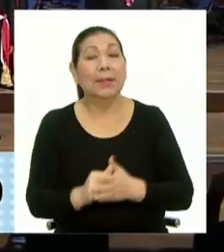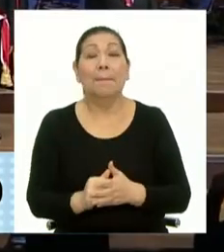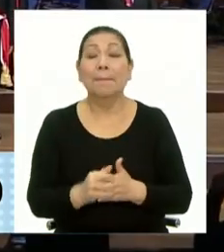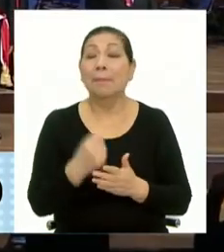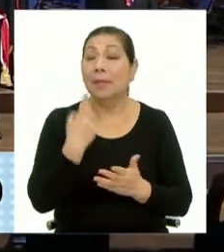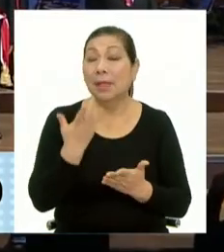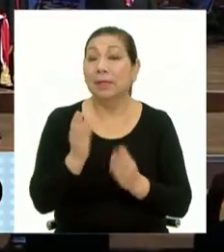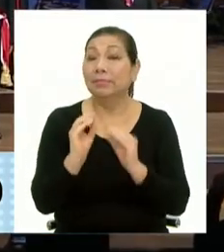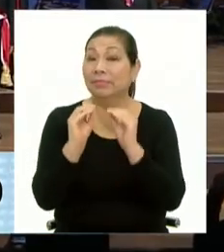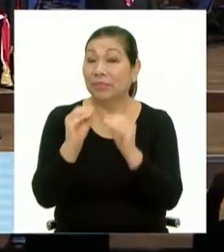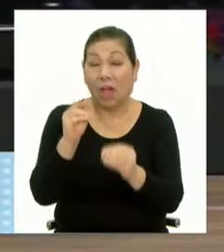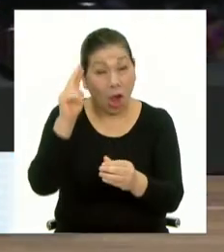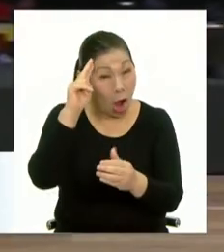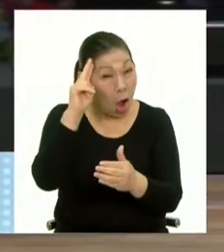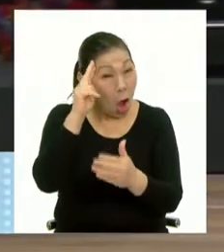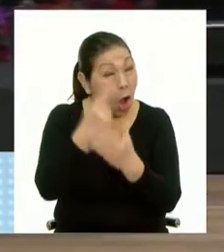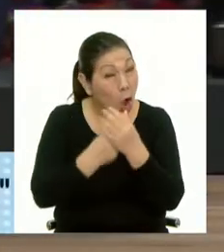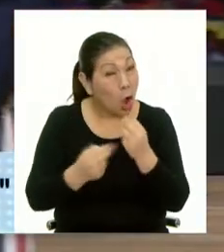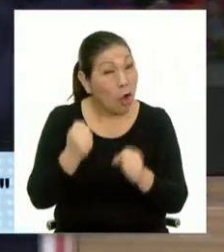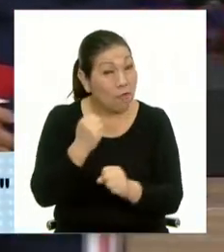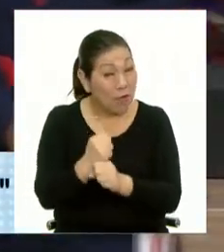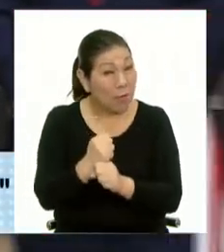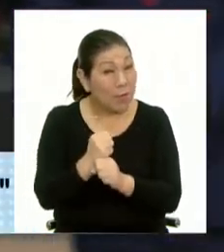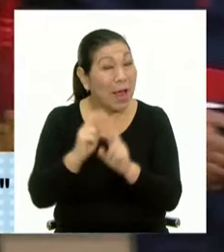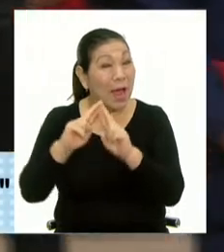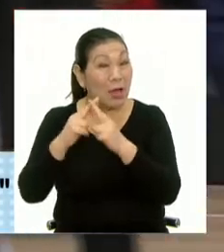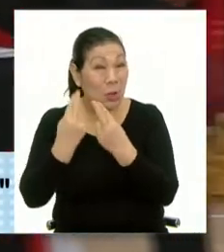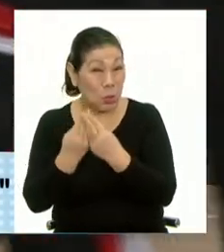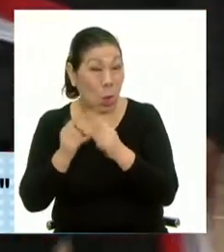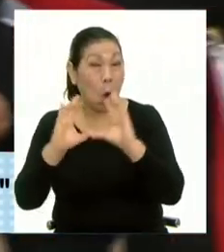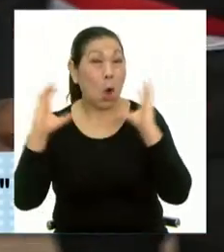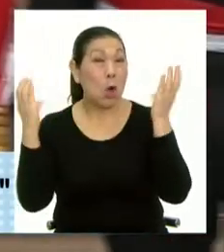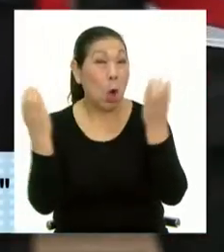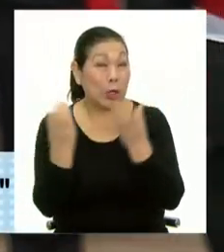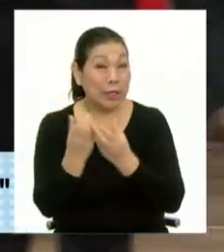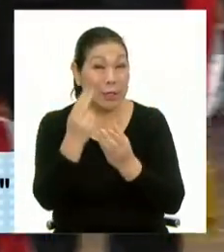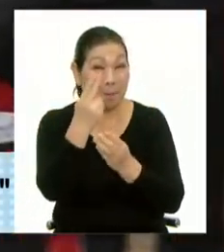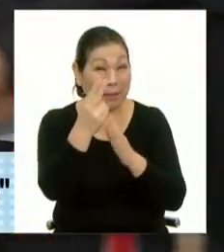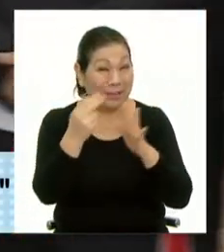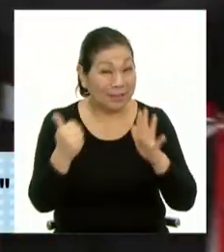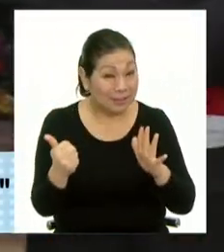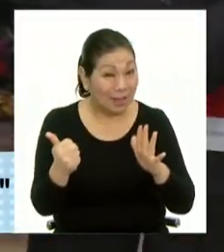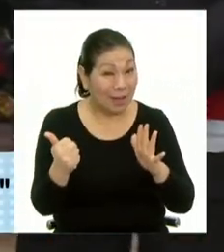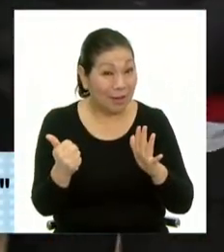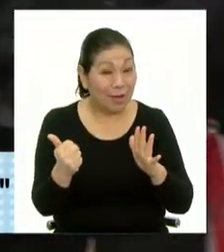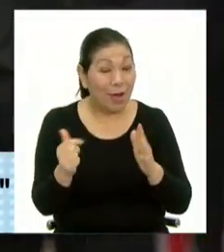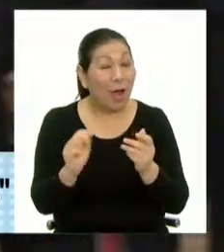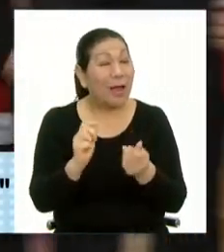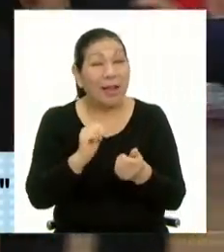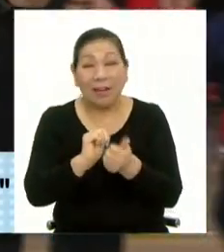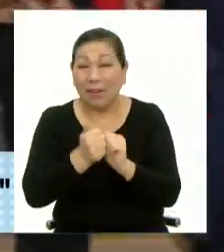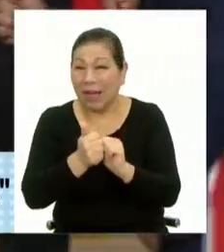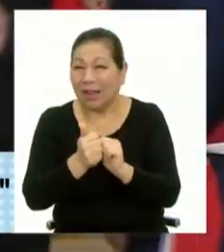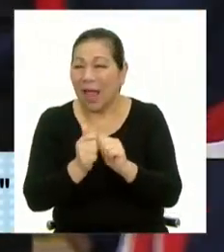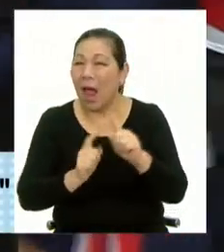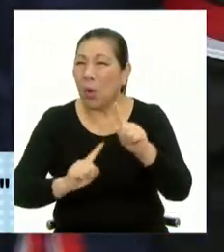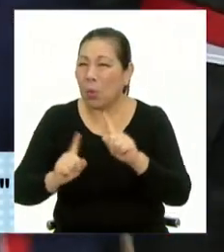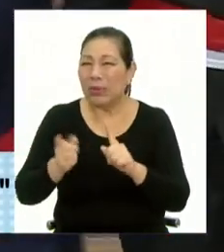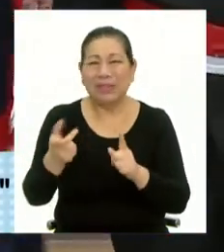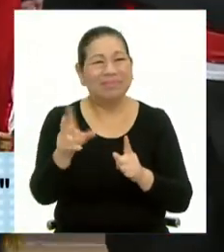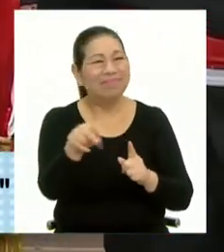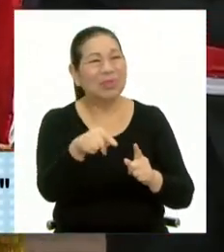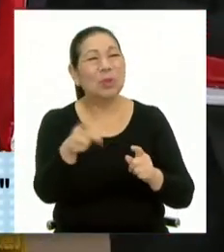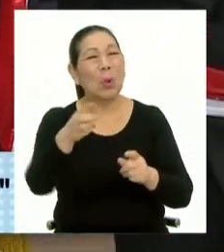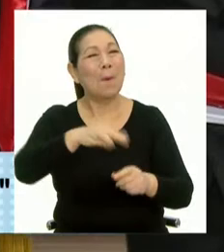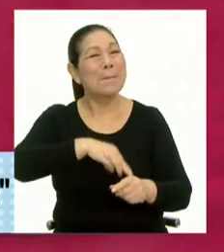Dijo que otorgar la confianza el próximo 26 será difícil si es que el presidente no realiza los cambios que demanda la población a